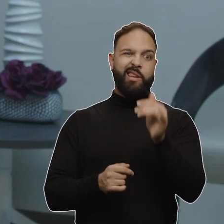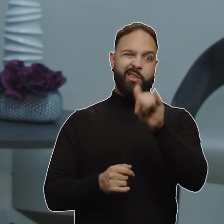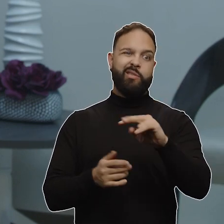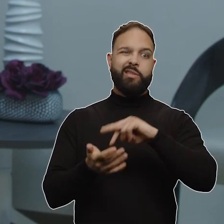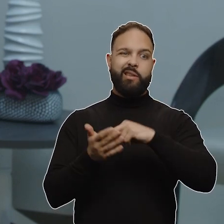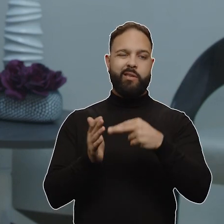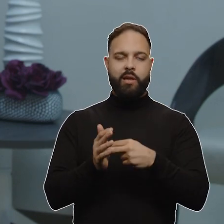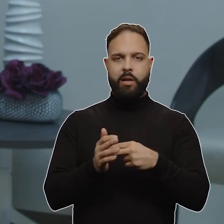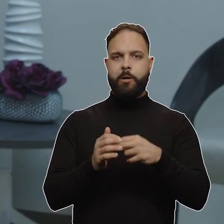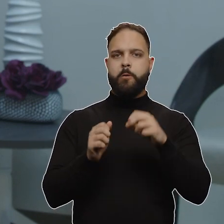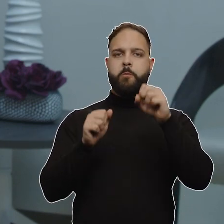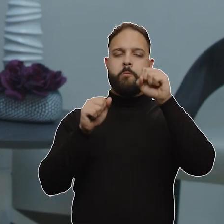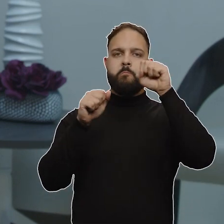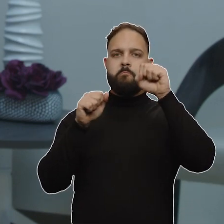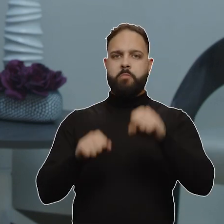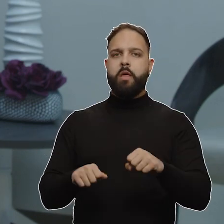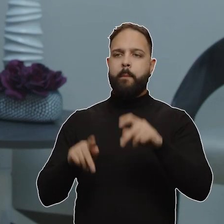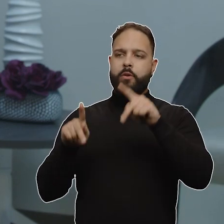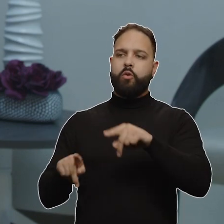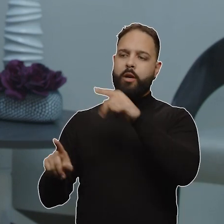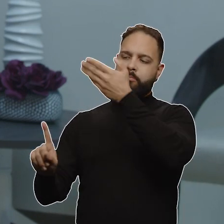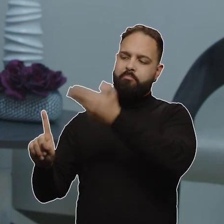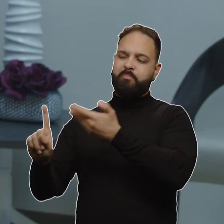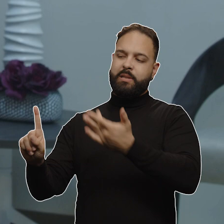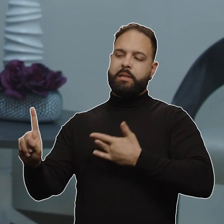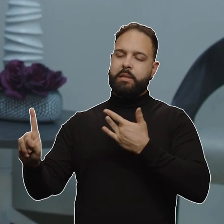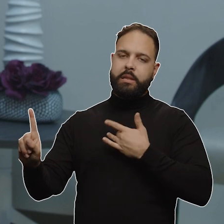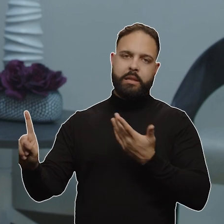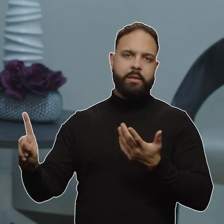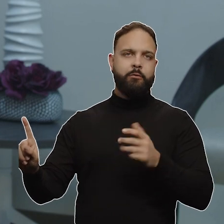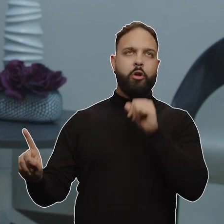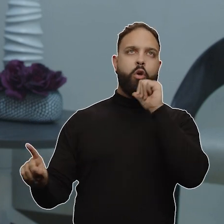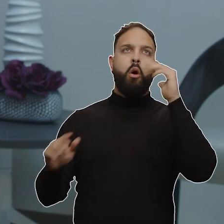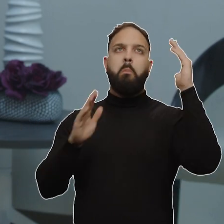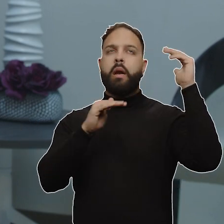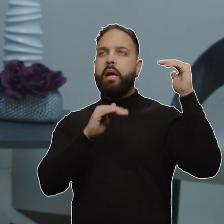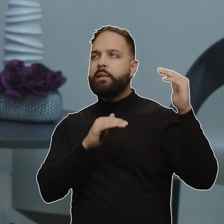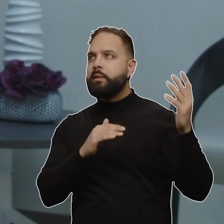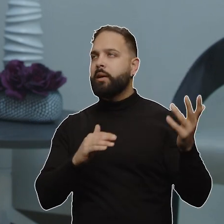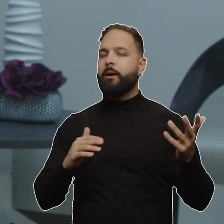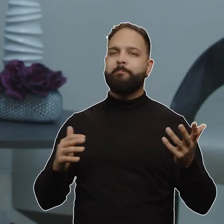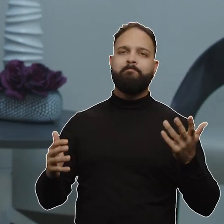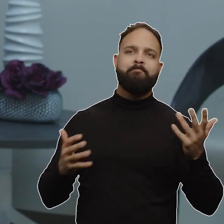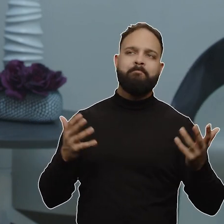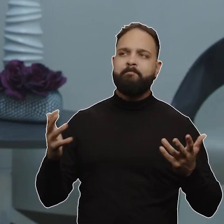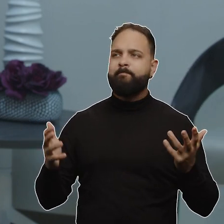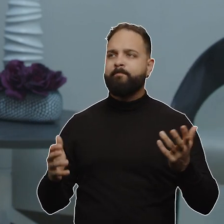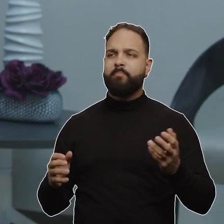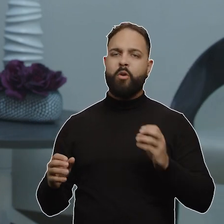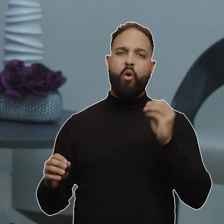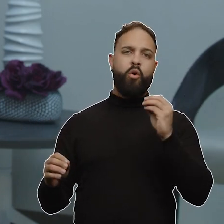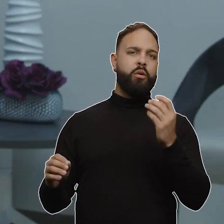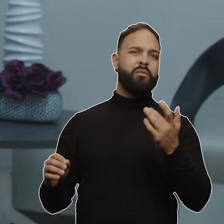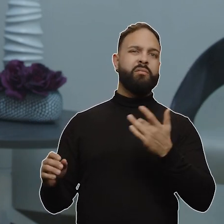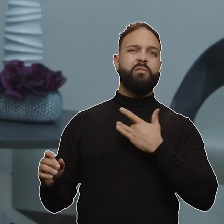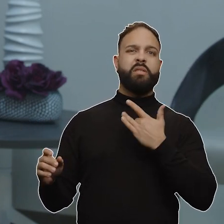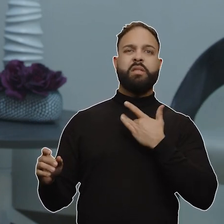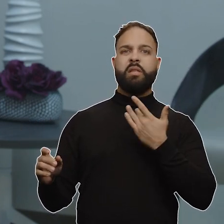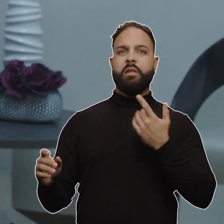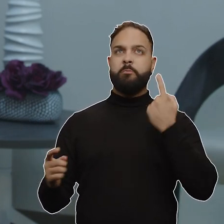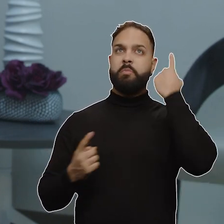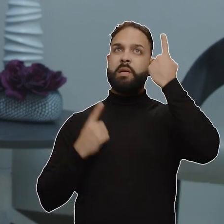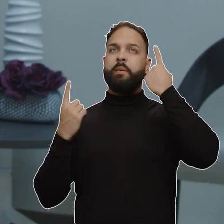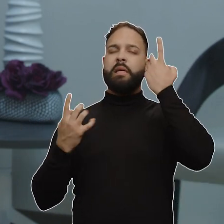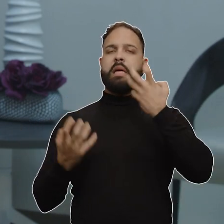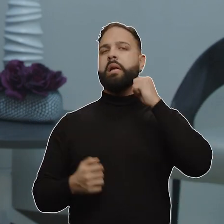eso puede terminar en la persona sentir que no tiene ninguna esperanza. La desesperanza en muchas ocasiones está vinculada